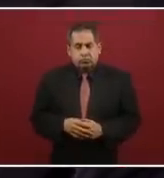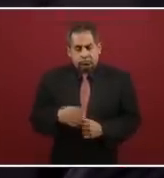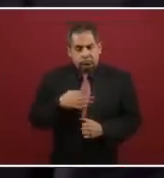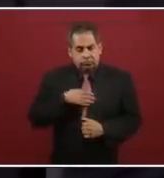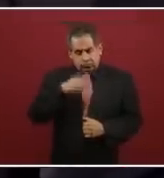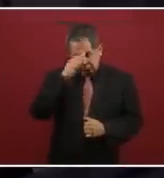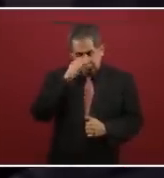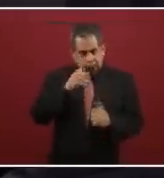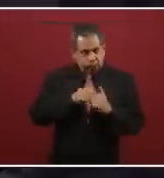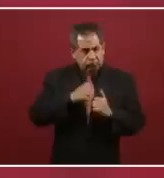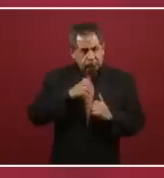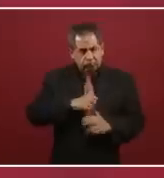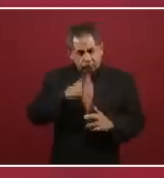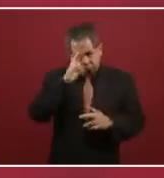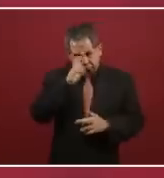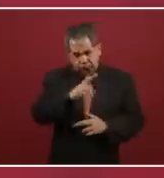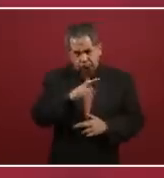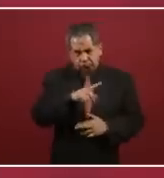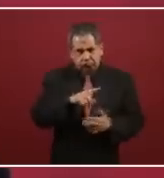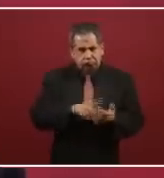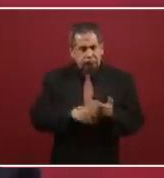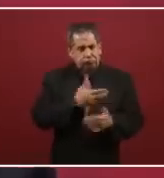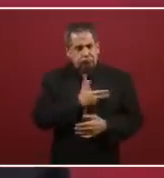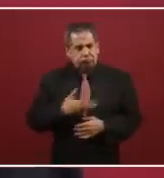consideraciones, respeto al presidente Donald Trump,